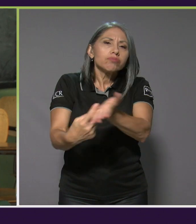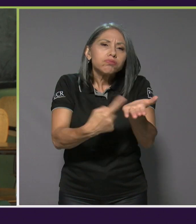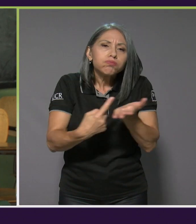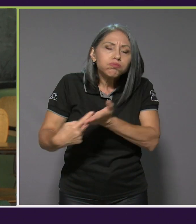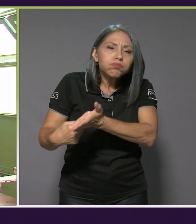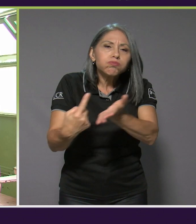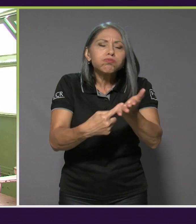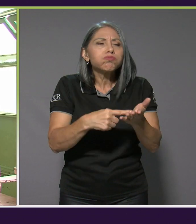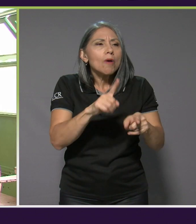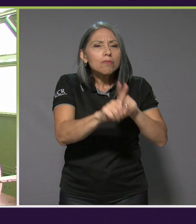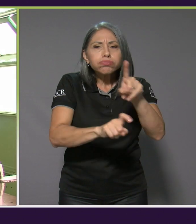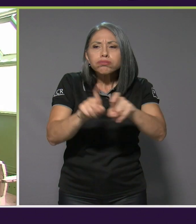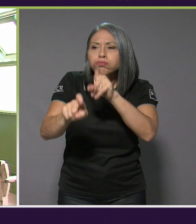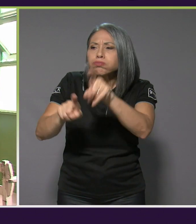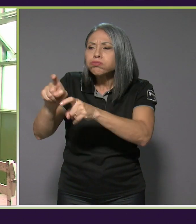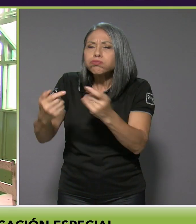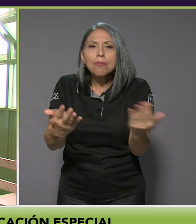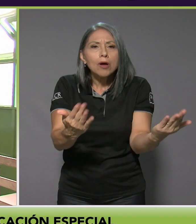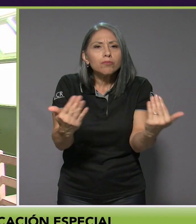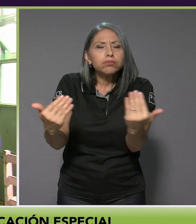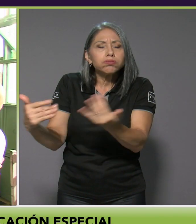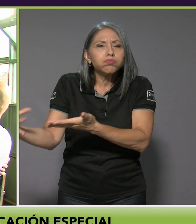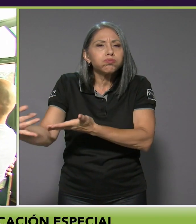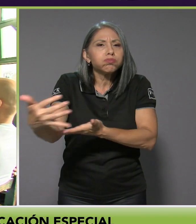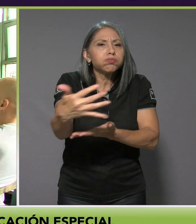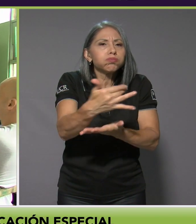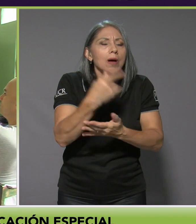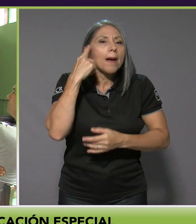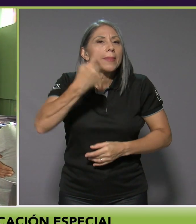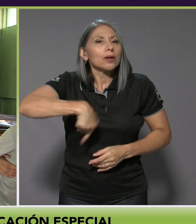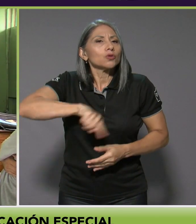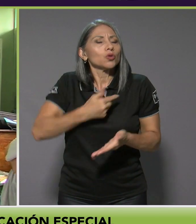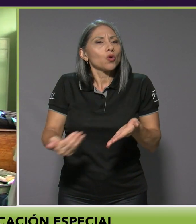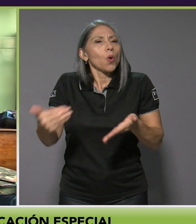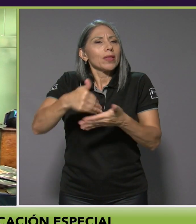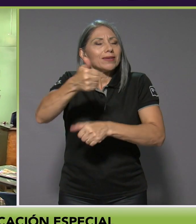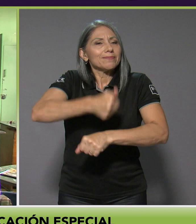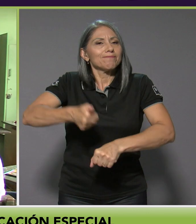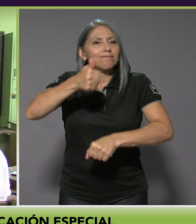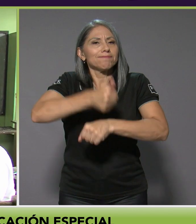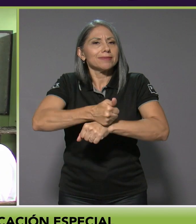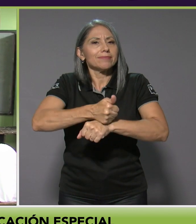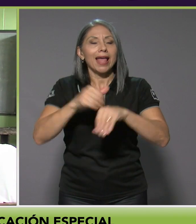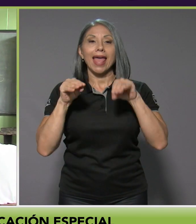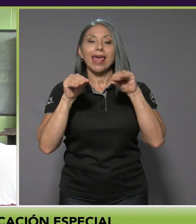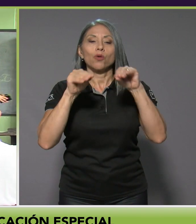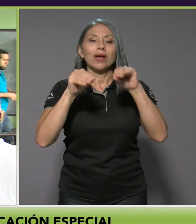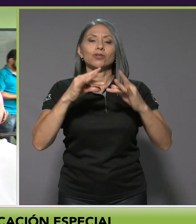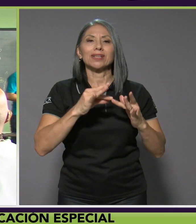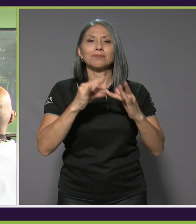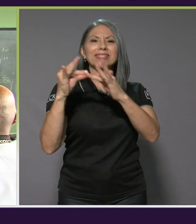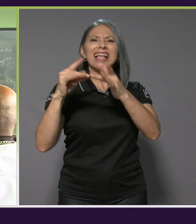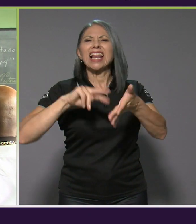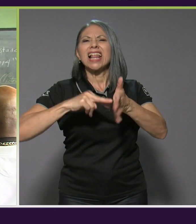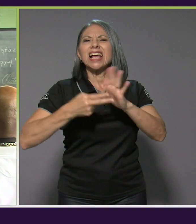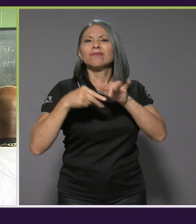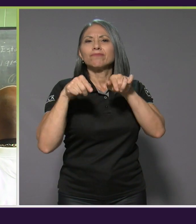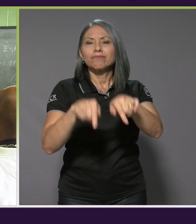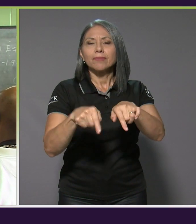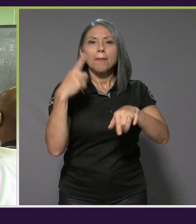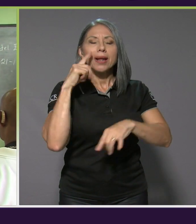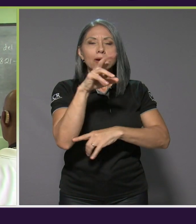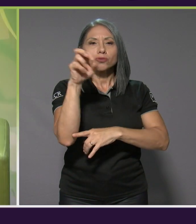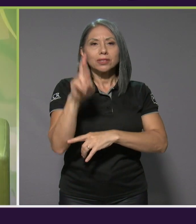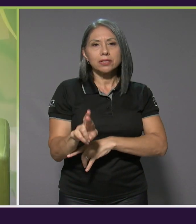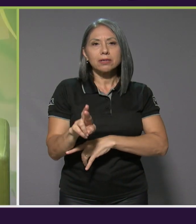muy amplia que nos permitió redefinir qué era la educación especial para nuestro país y de ahí en adelante